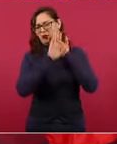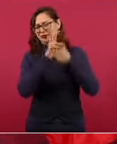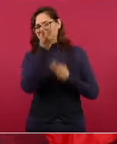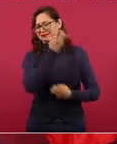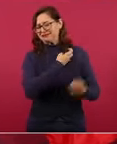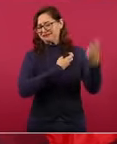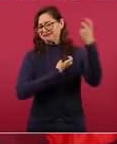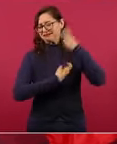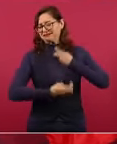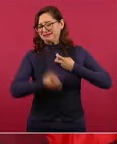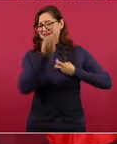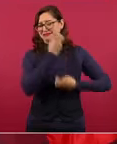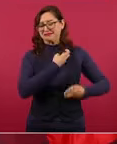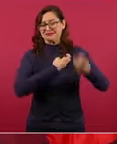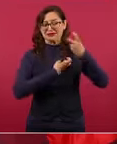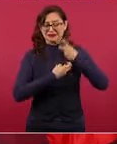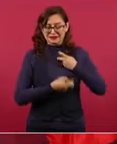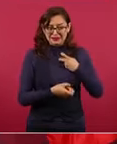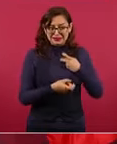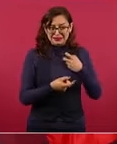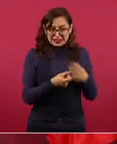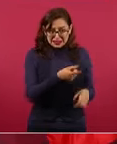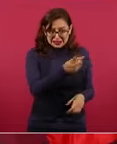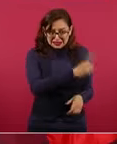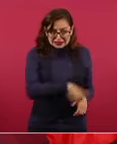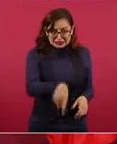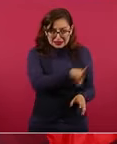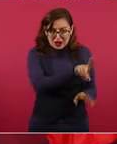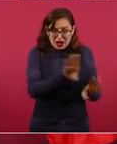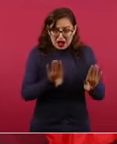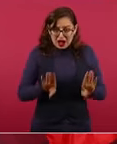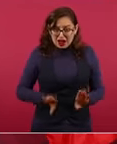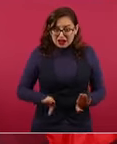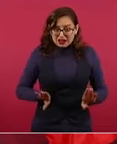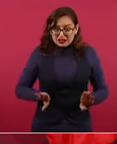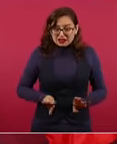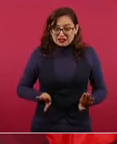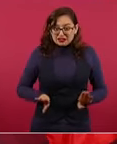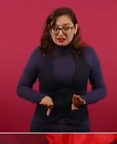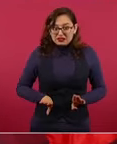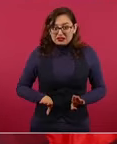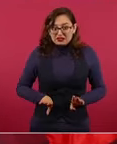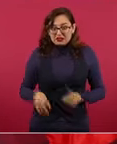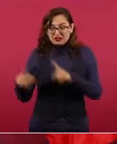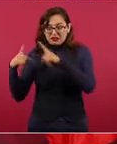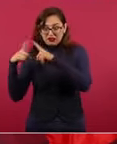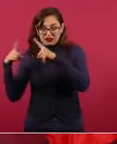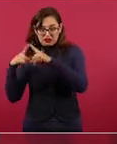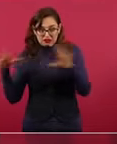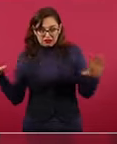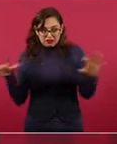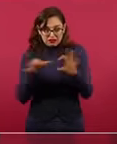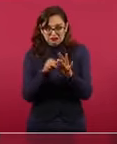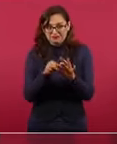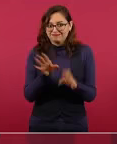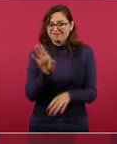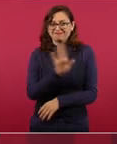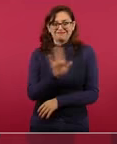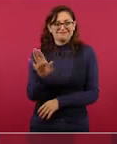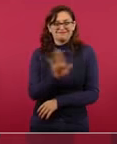comunicación nada que ver las iglesias no están en eso